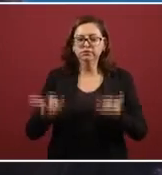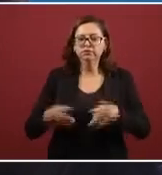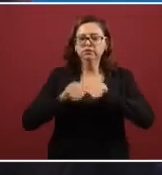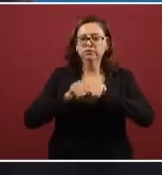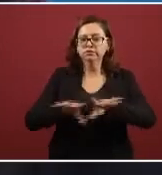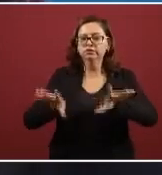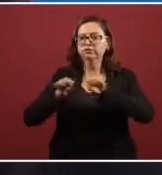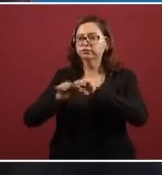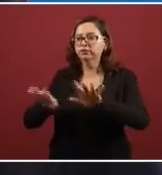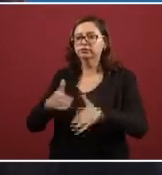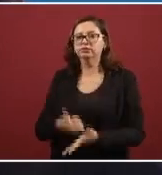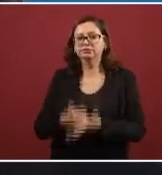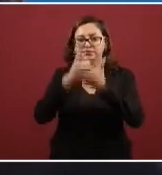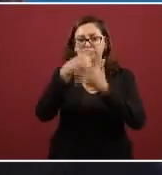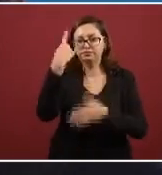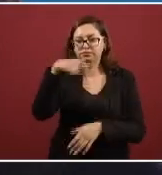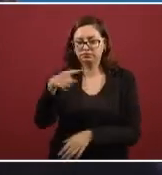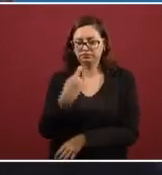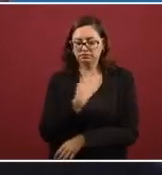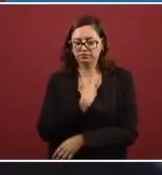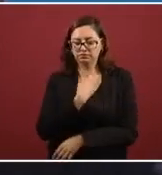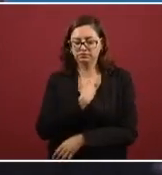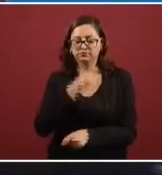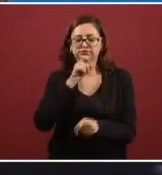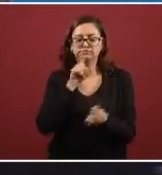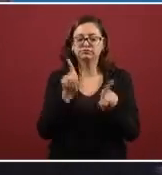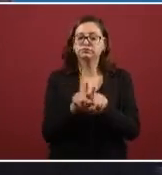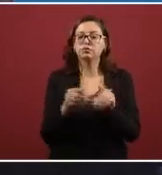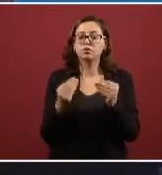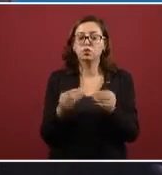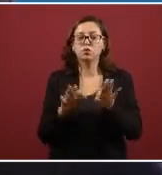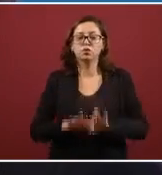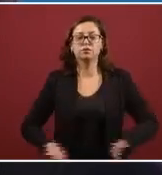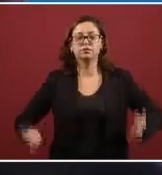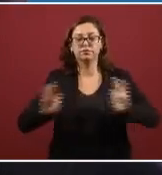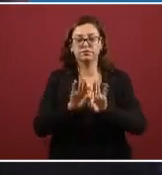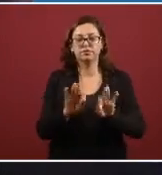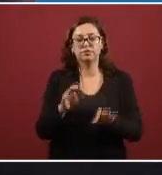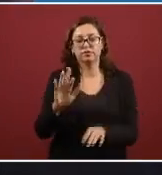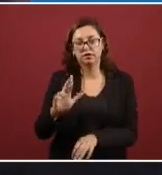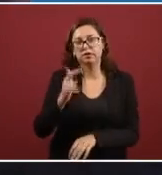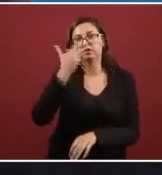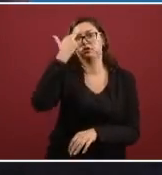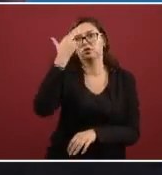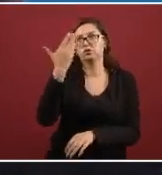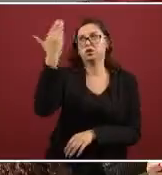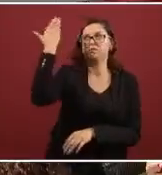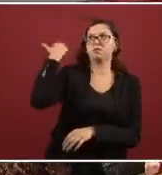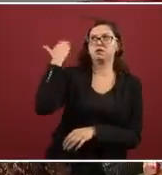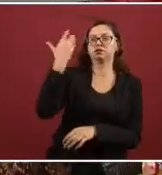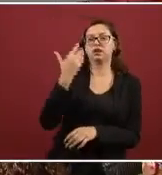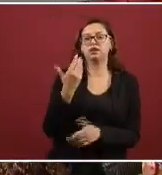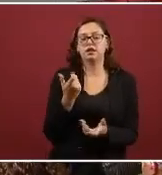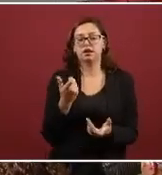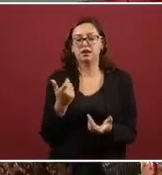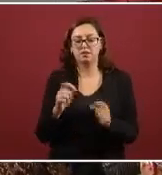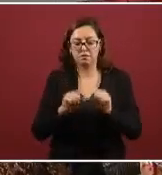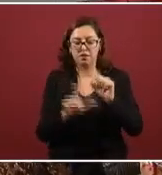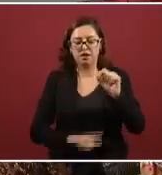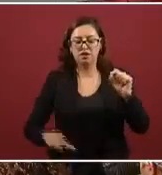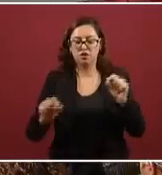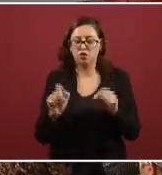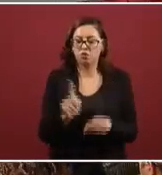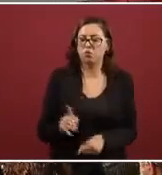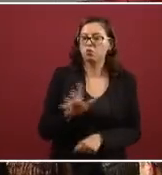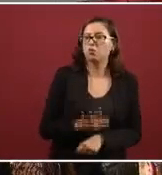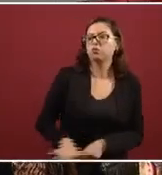una pieza clave para conocer nuestro pasado y conocer así al pueblo de México, la